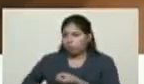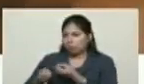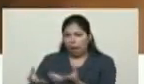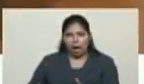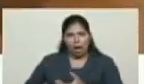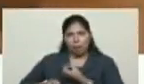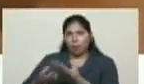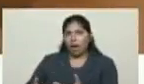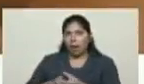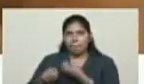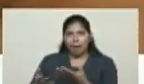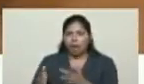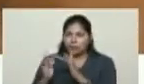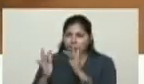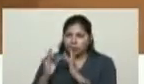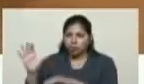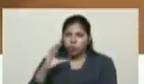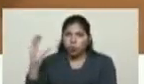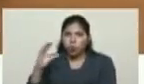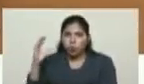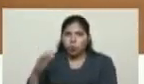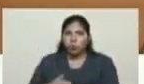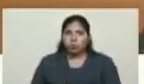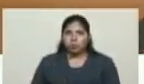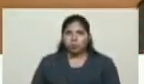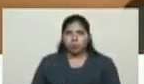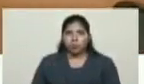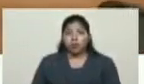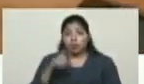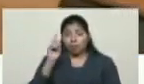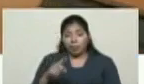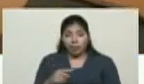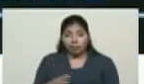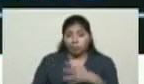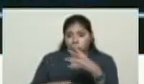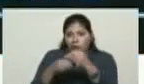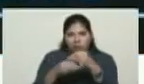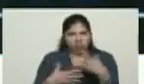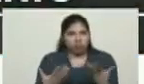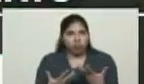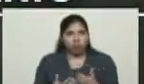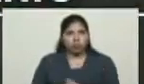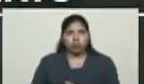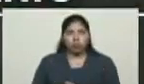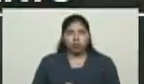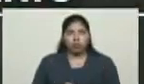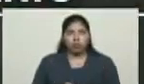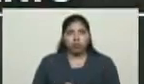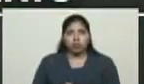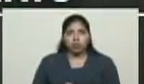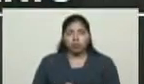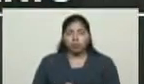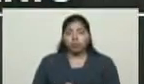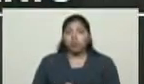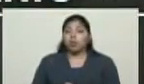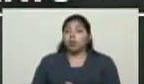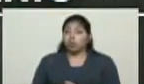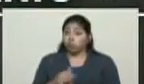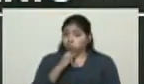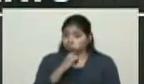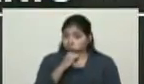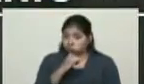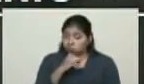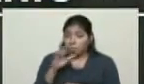Además de lo que ha venido denunciando el primer mandatario nacional y el ministro de Comunicación e Información, Jorge